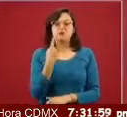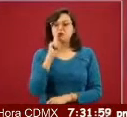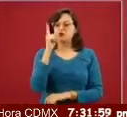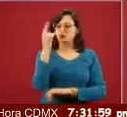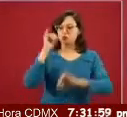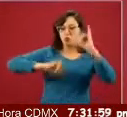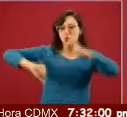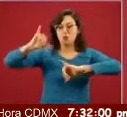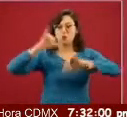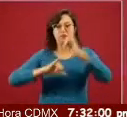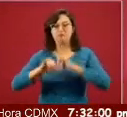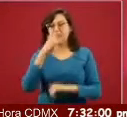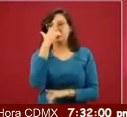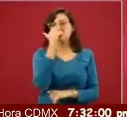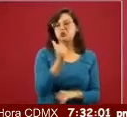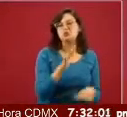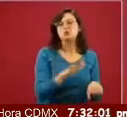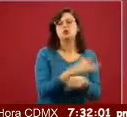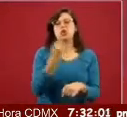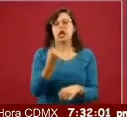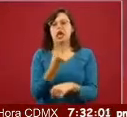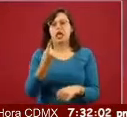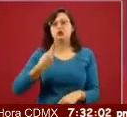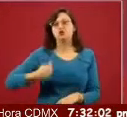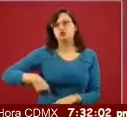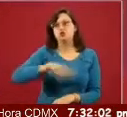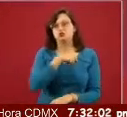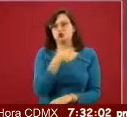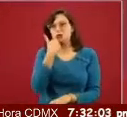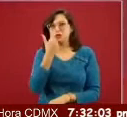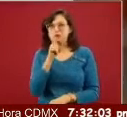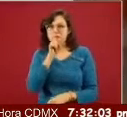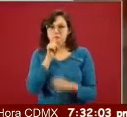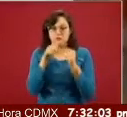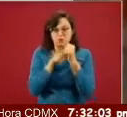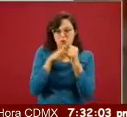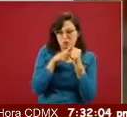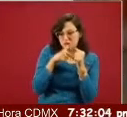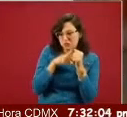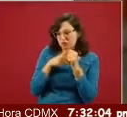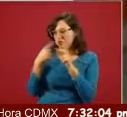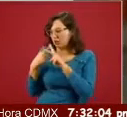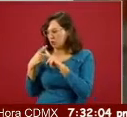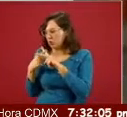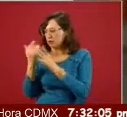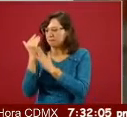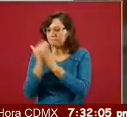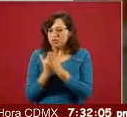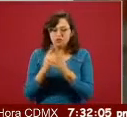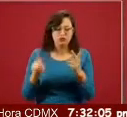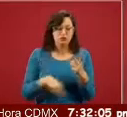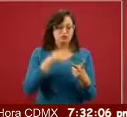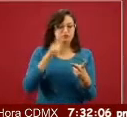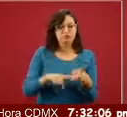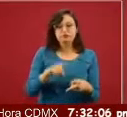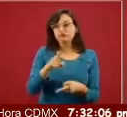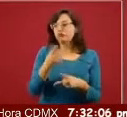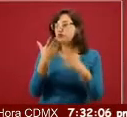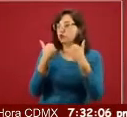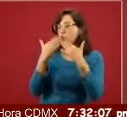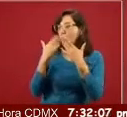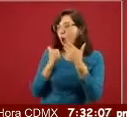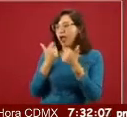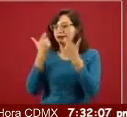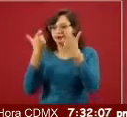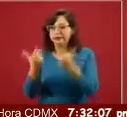razón. Hay quien dice que porque queremos tapar el sol con un dedo y tener pocos números. Hay quien dice que porque no tenemos dinero. Hay quien